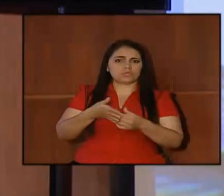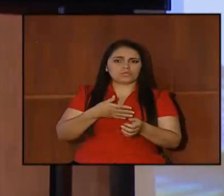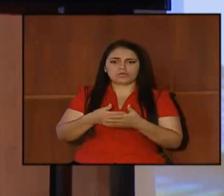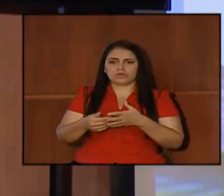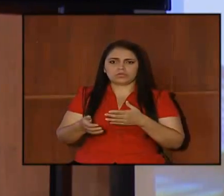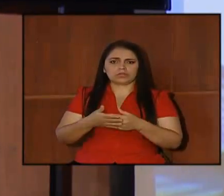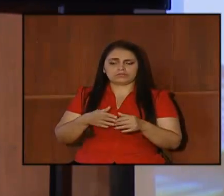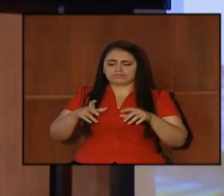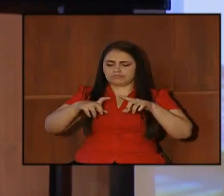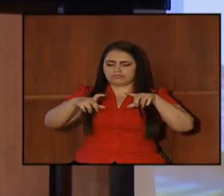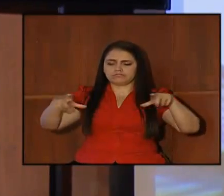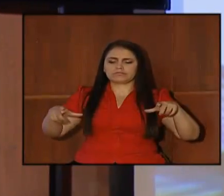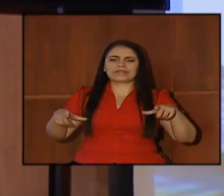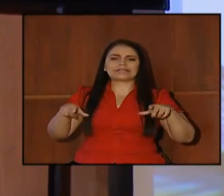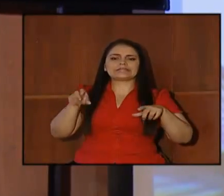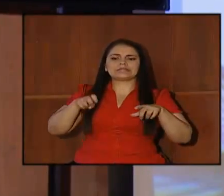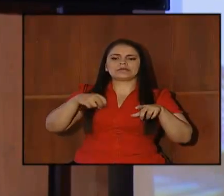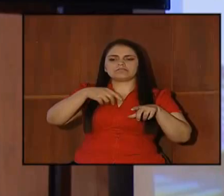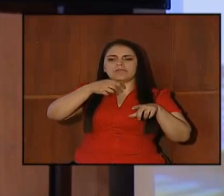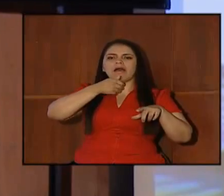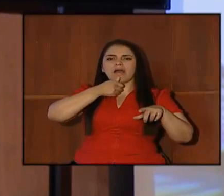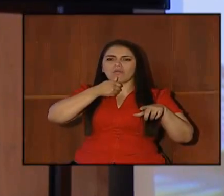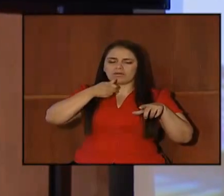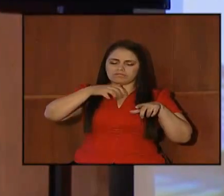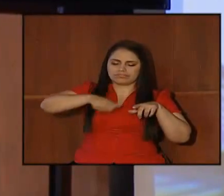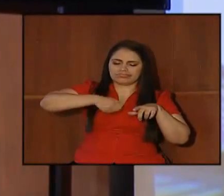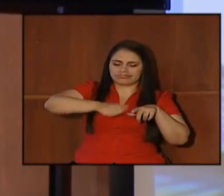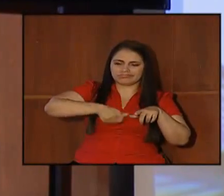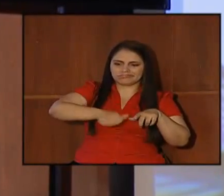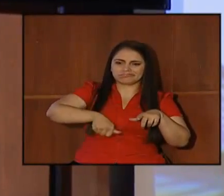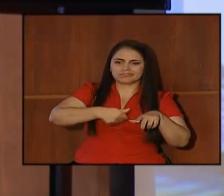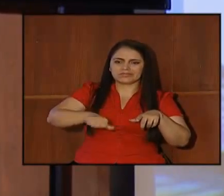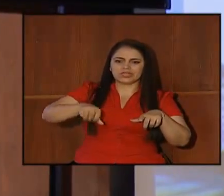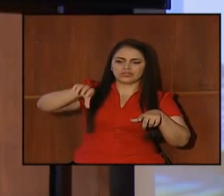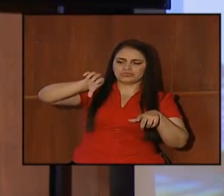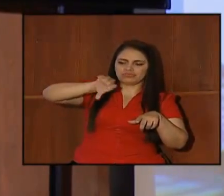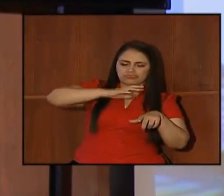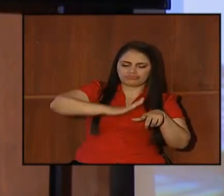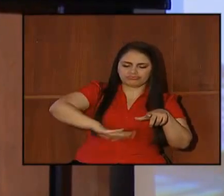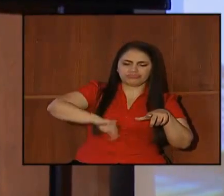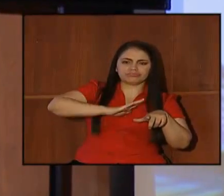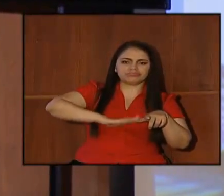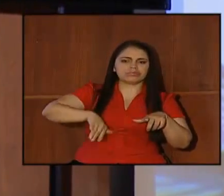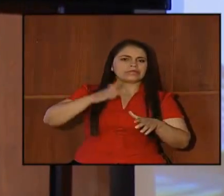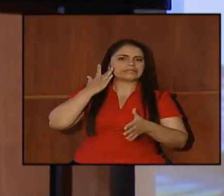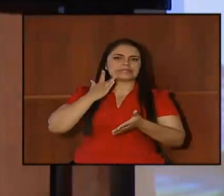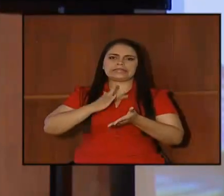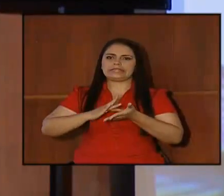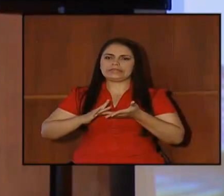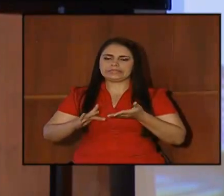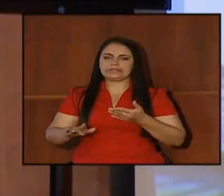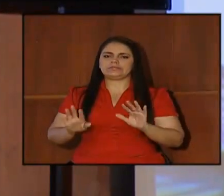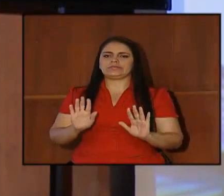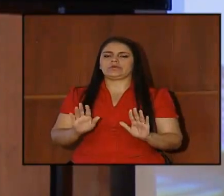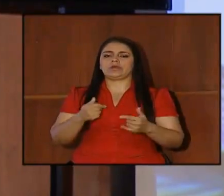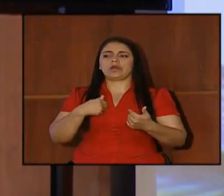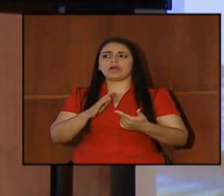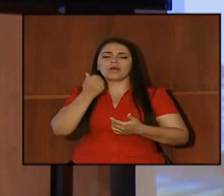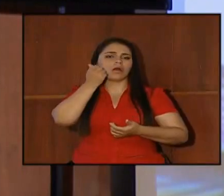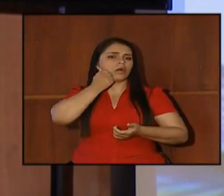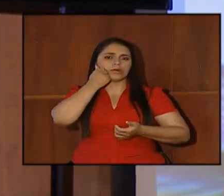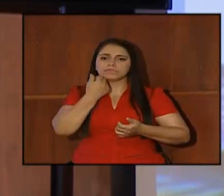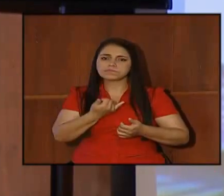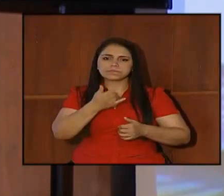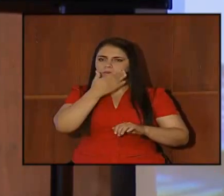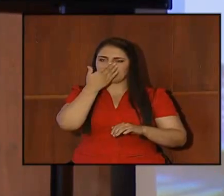ponga en un pato de mujer y ahí se le eche mucho jabón y mucha agua así que le caiga para que quede limpio, sin restos de jabón y quede